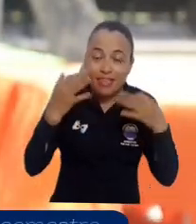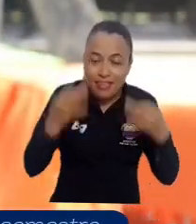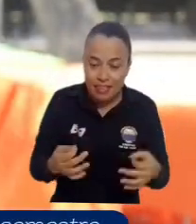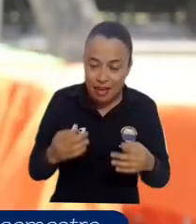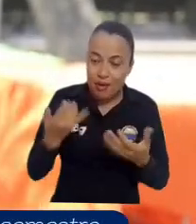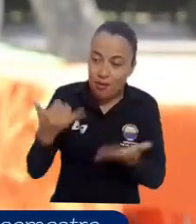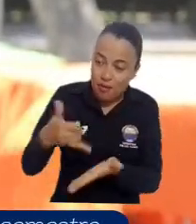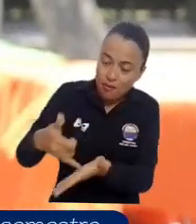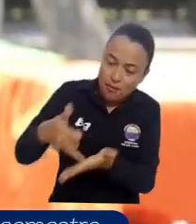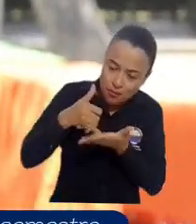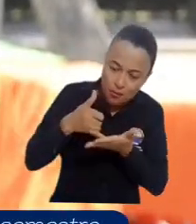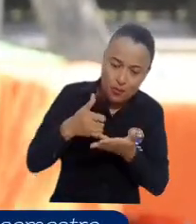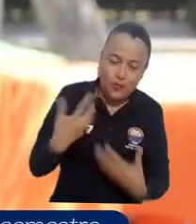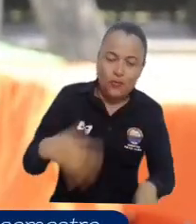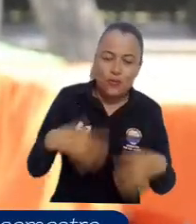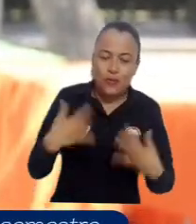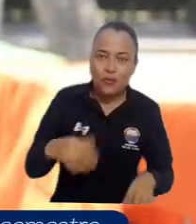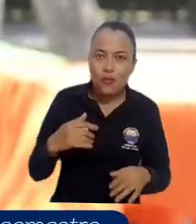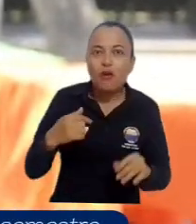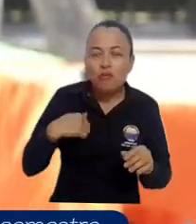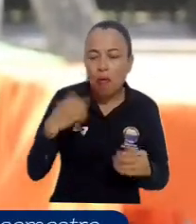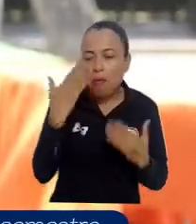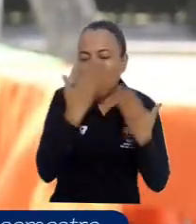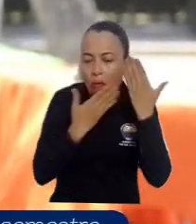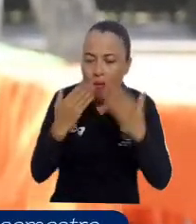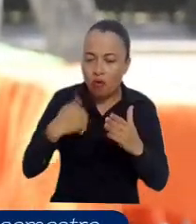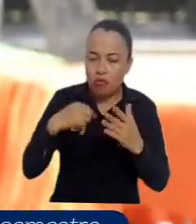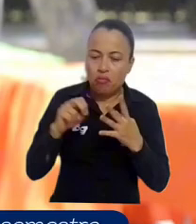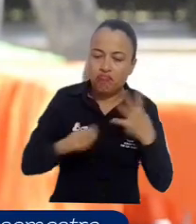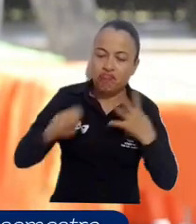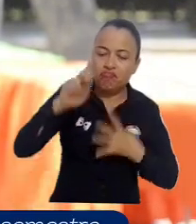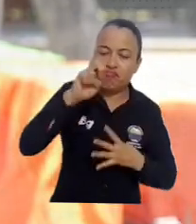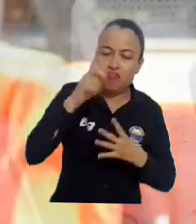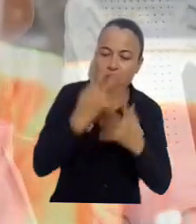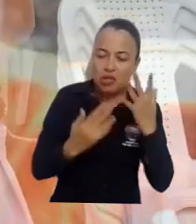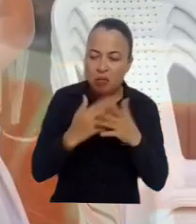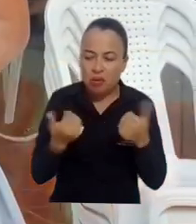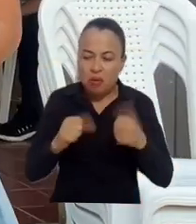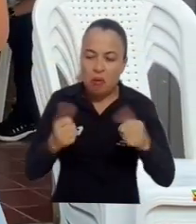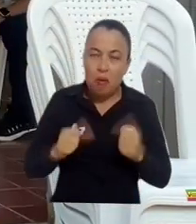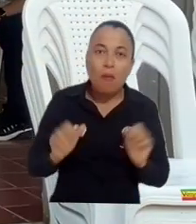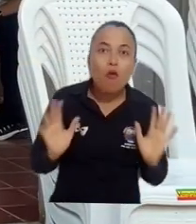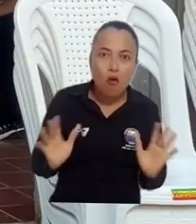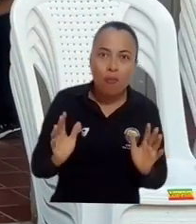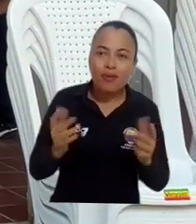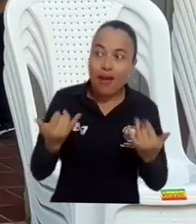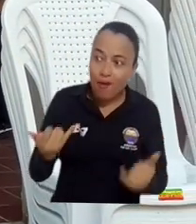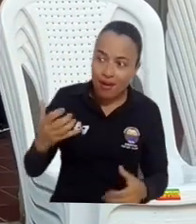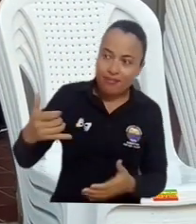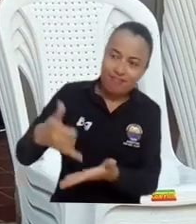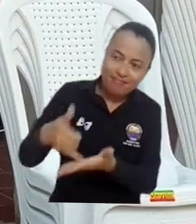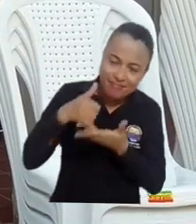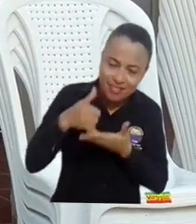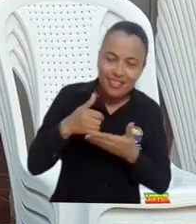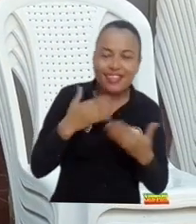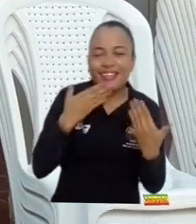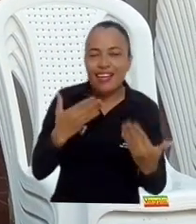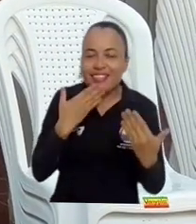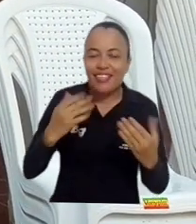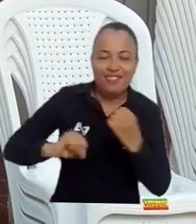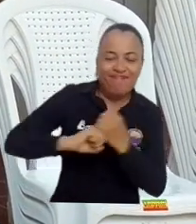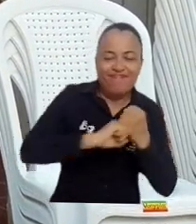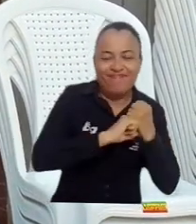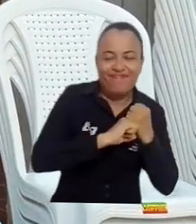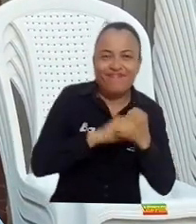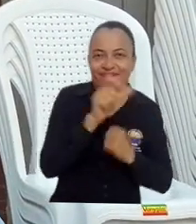Me siento súper contento, la verdad es que no esperaba este trofeo, quería medir nada más mi nivel de matemáticas. Y bueno, afortunadamente para mí lo logré conseguir y estoy